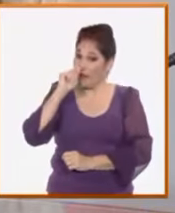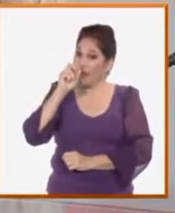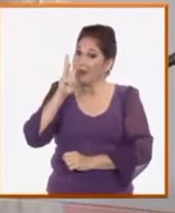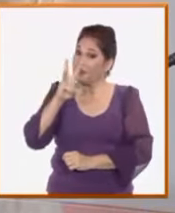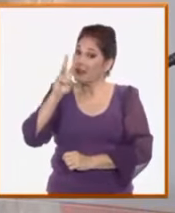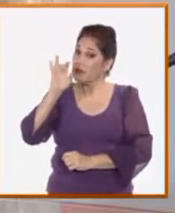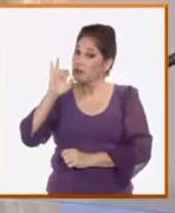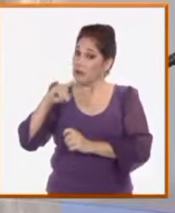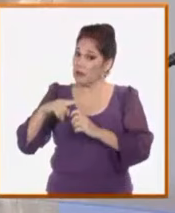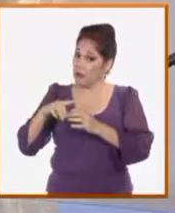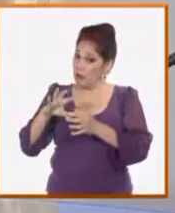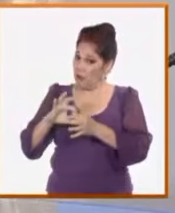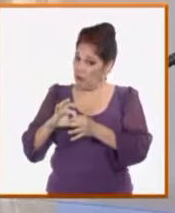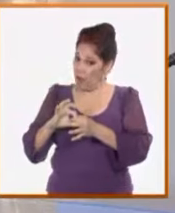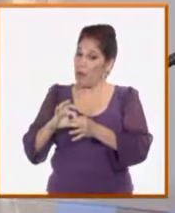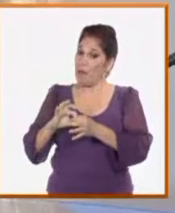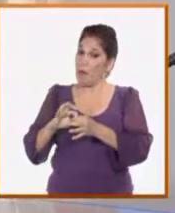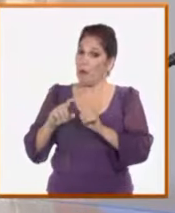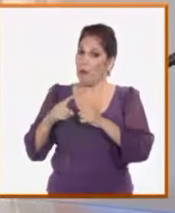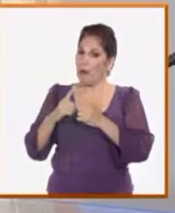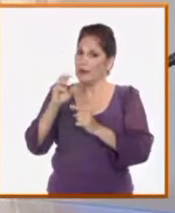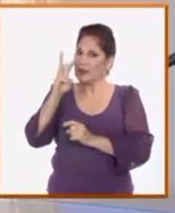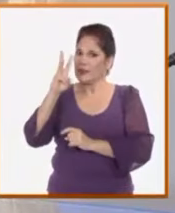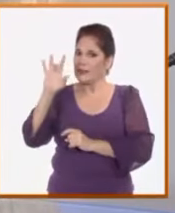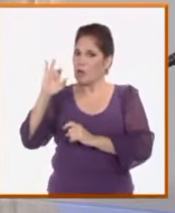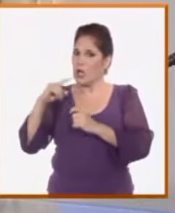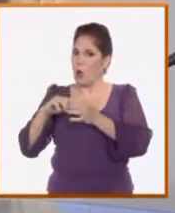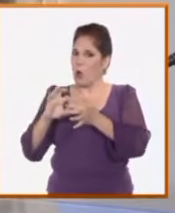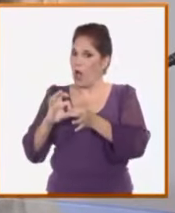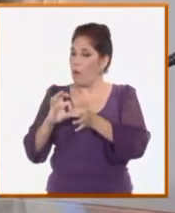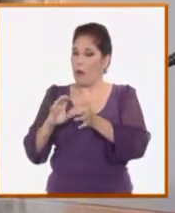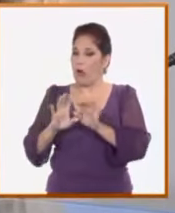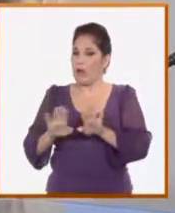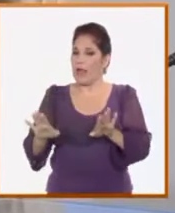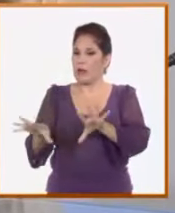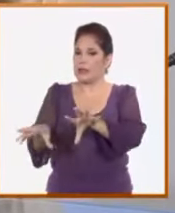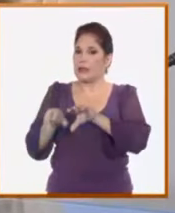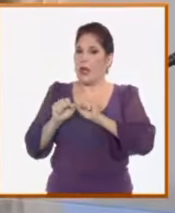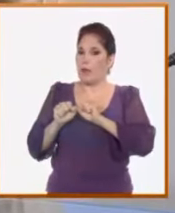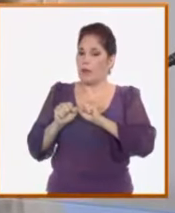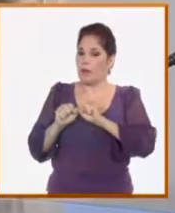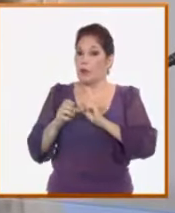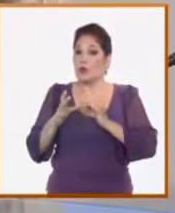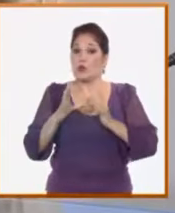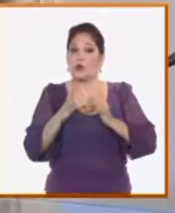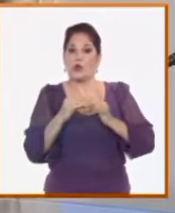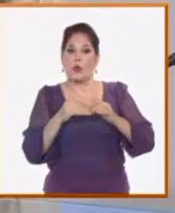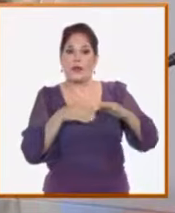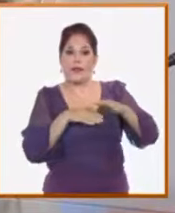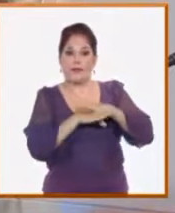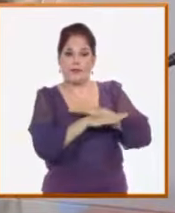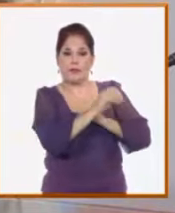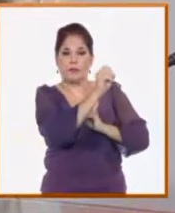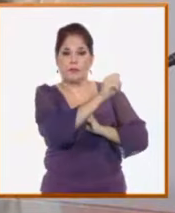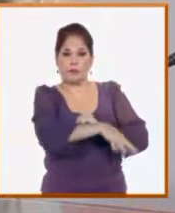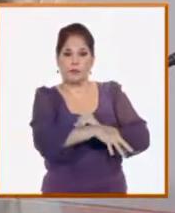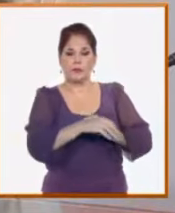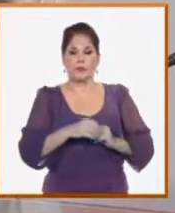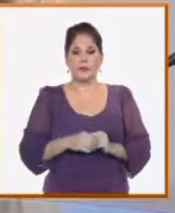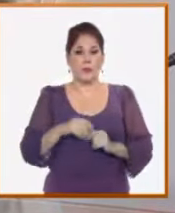logran evitar que 37 kg de droga llegue por este concepto al mercado interno Asimismo